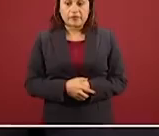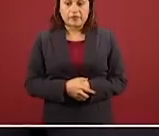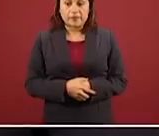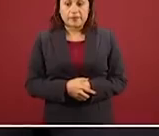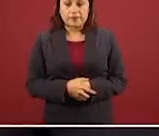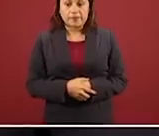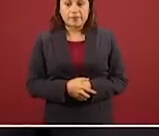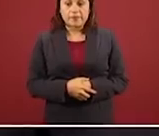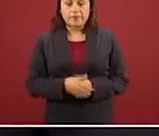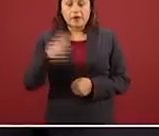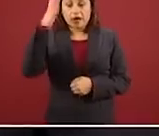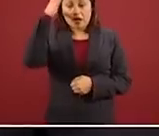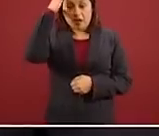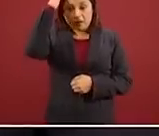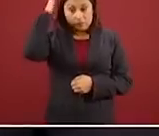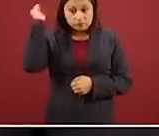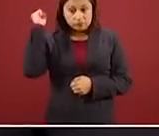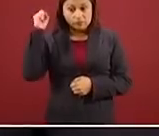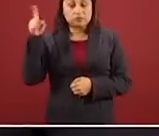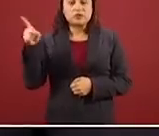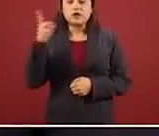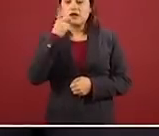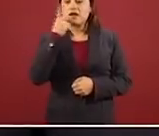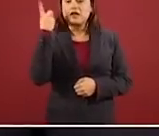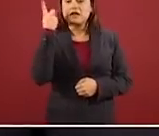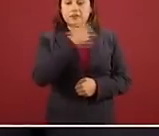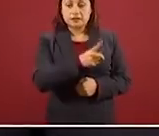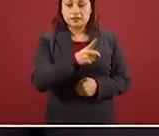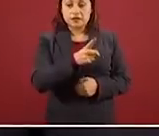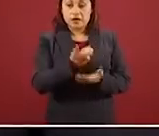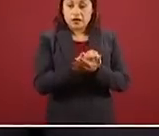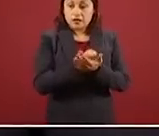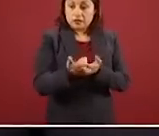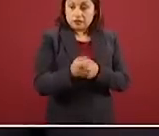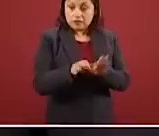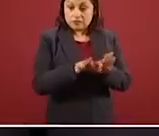Decía Morelos que se eleve el salario del peón,